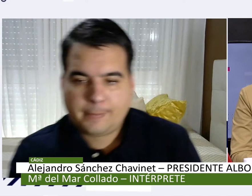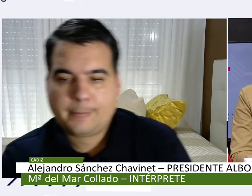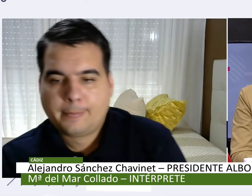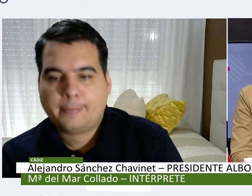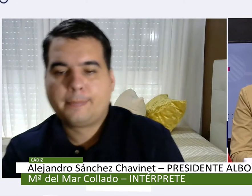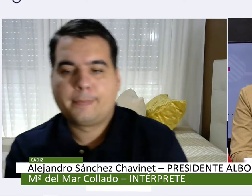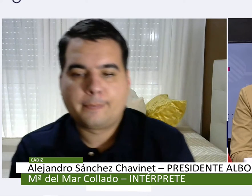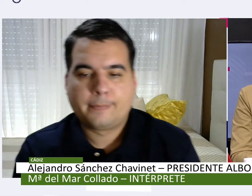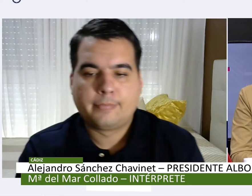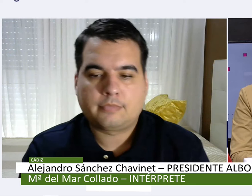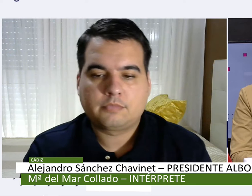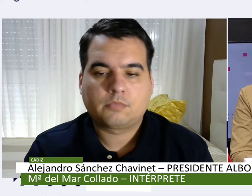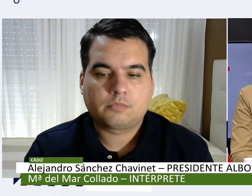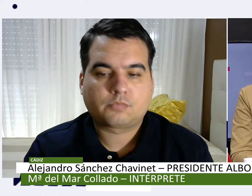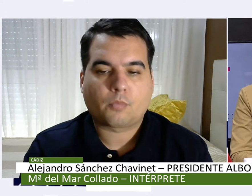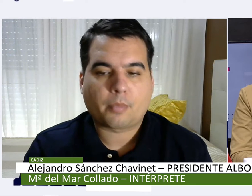aprender?